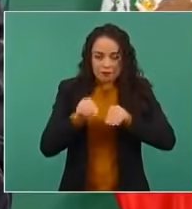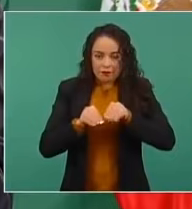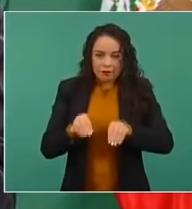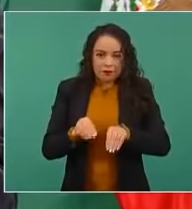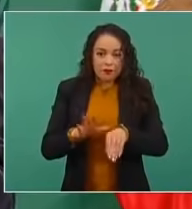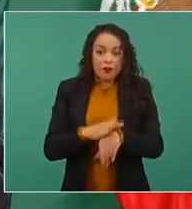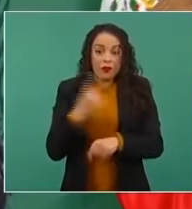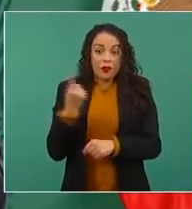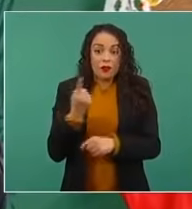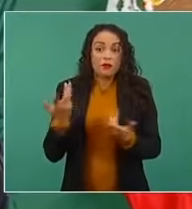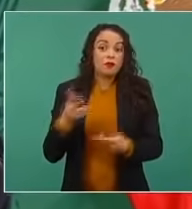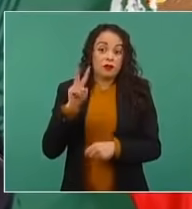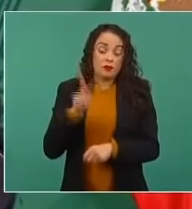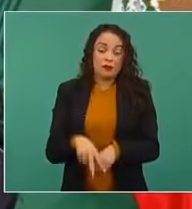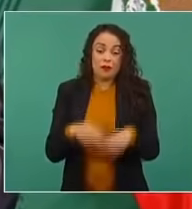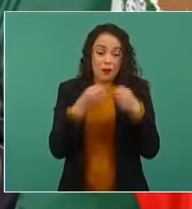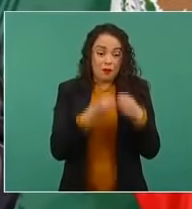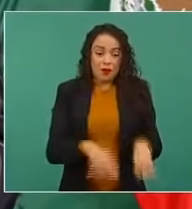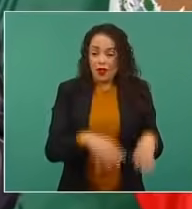desperdiciando,